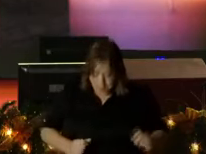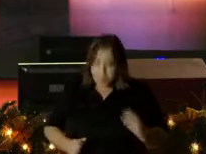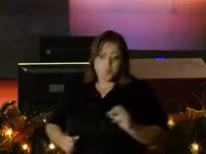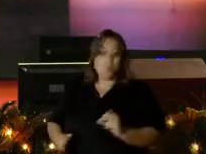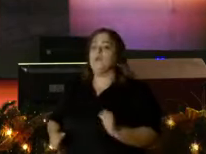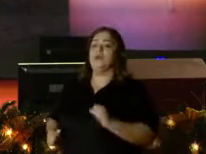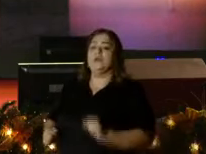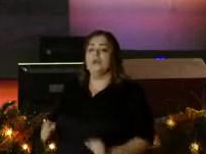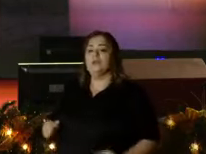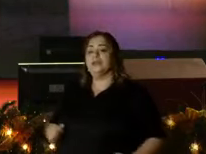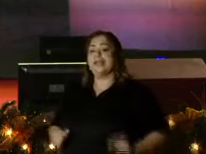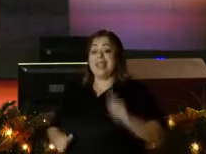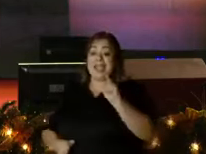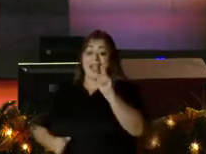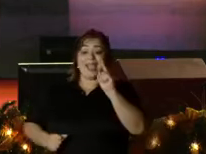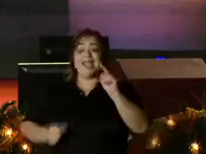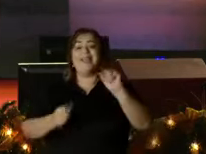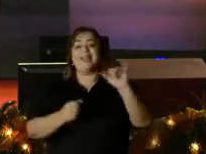Él es la paz de la tierra.